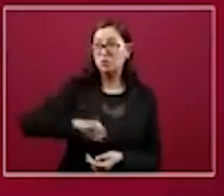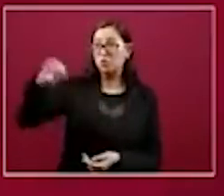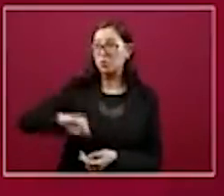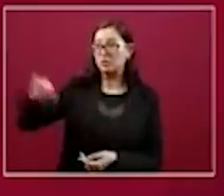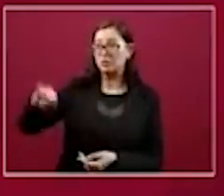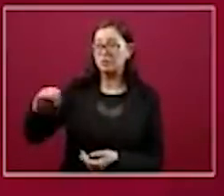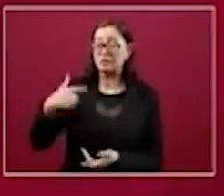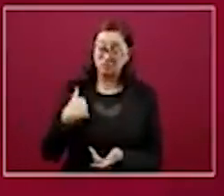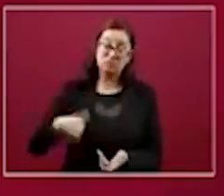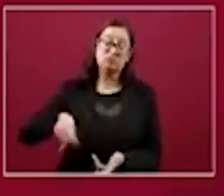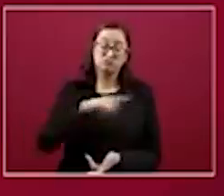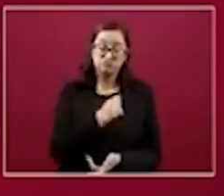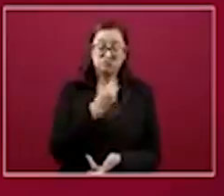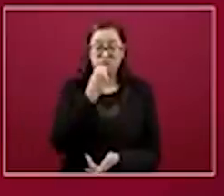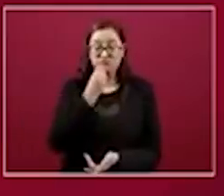porque estamos comprando